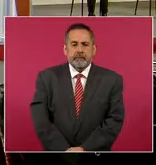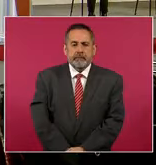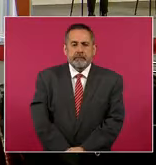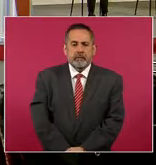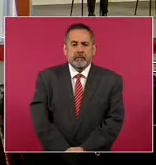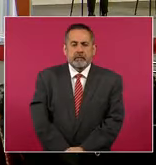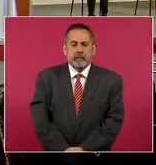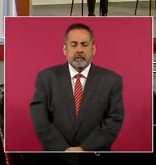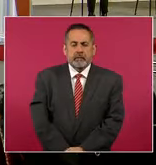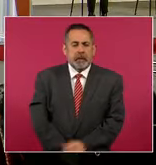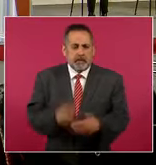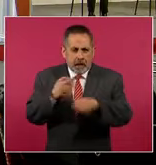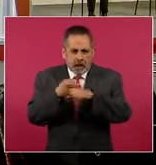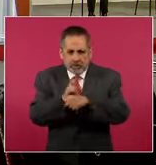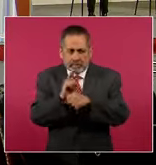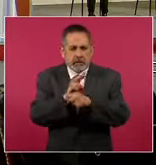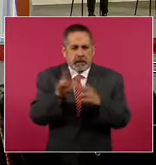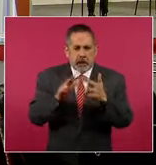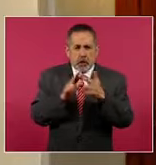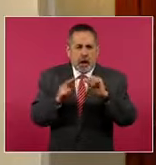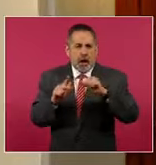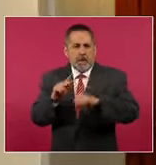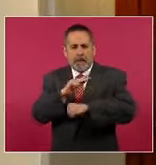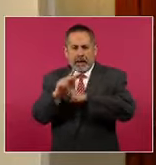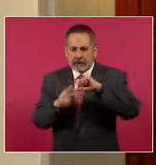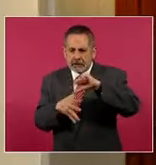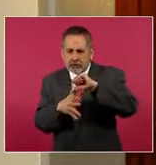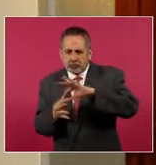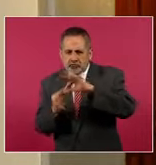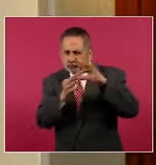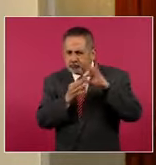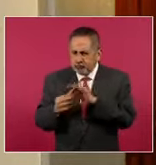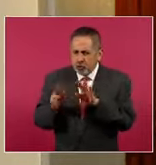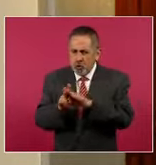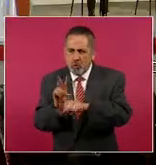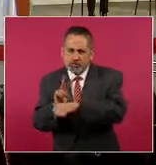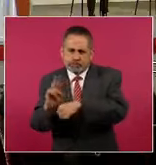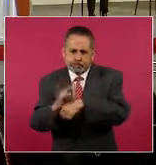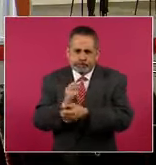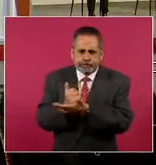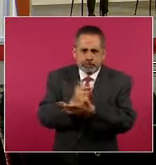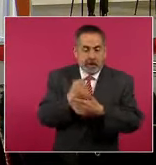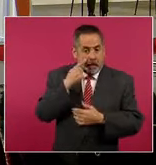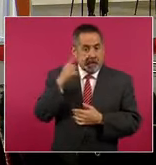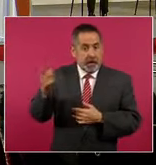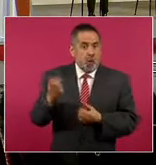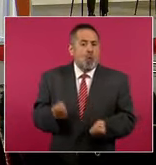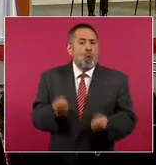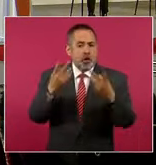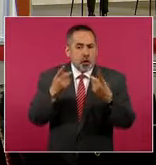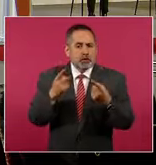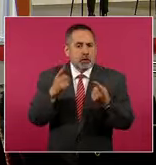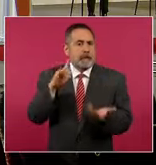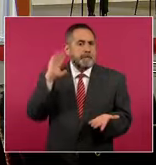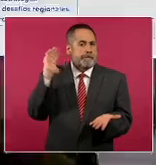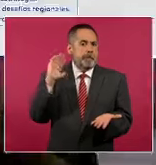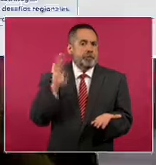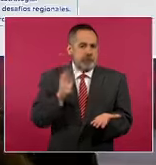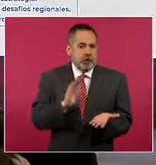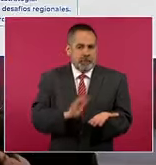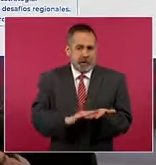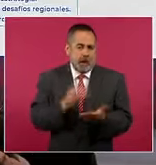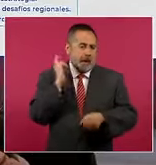manera regional y generar interoperabilidad. Aquí vemos los números de los vuelos ilícitos que han ido reduciendo. La